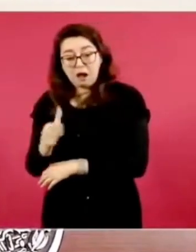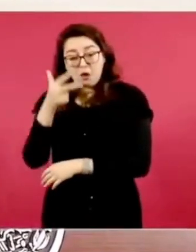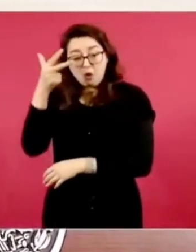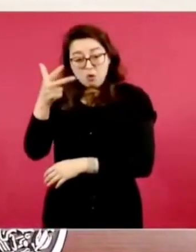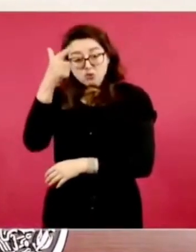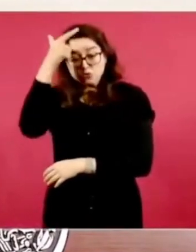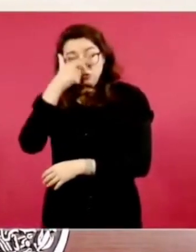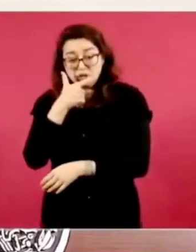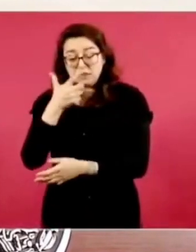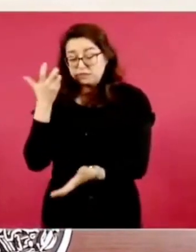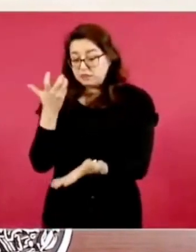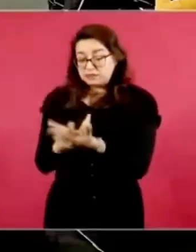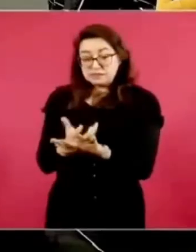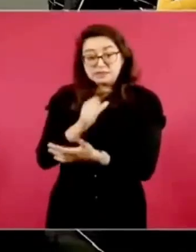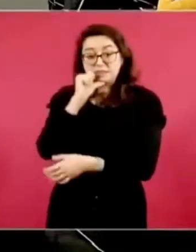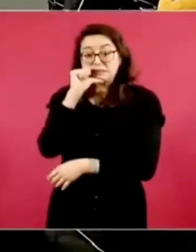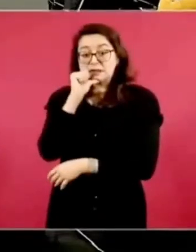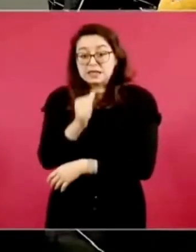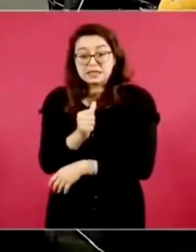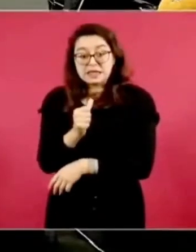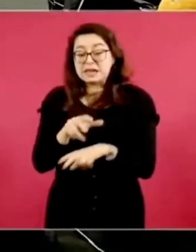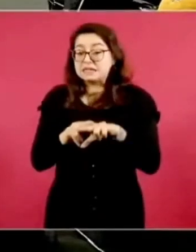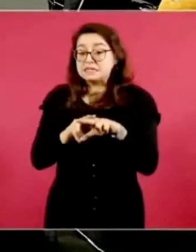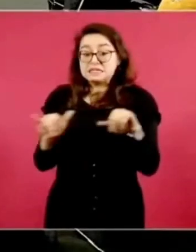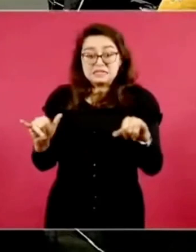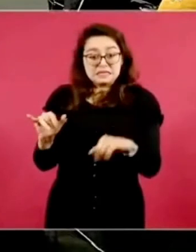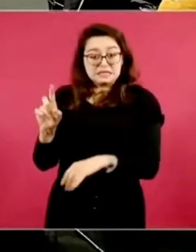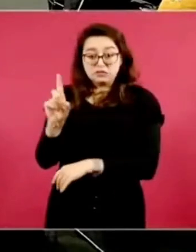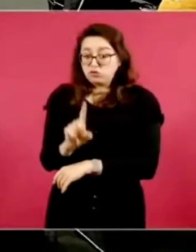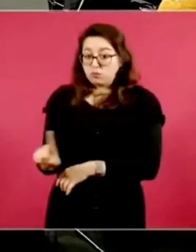no había descanso el domingo?